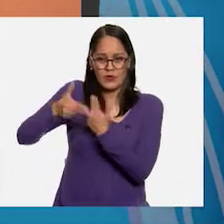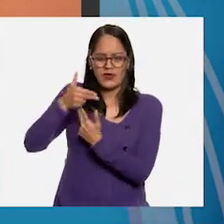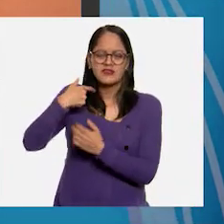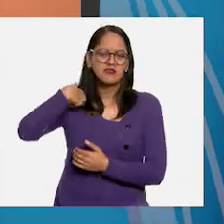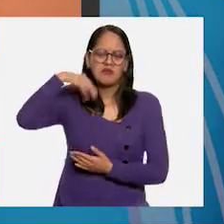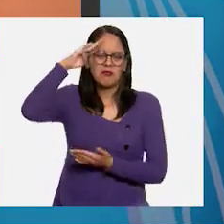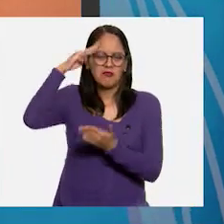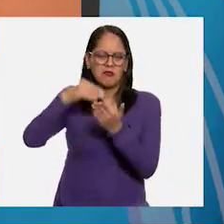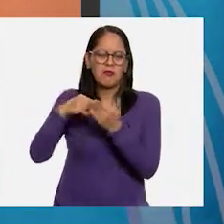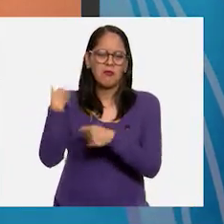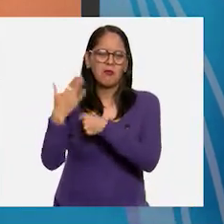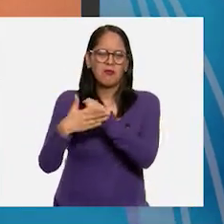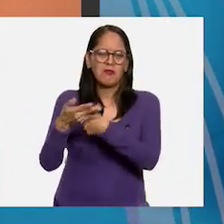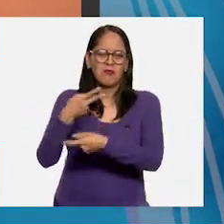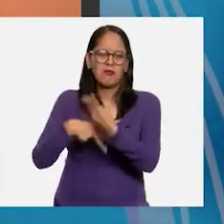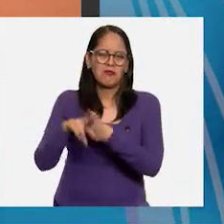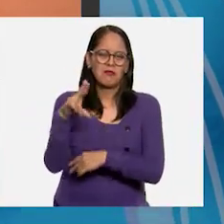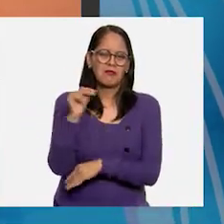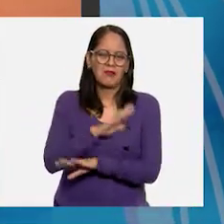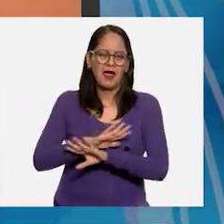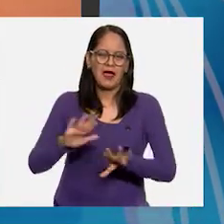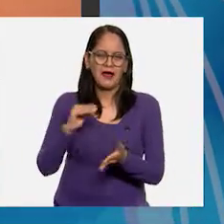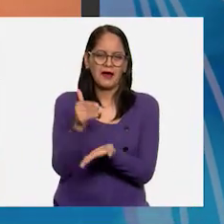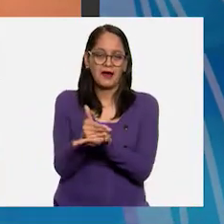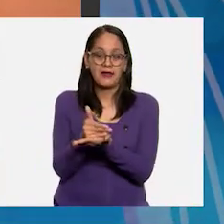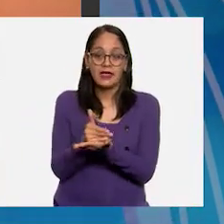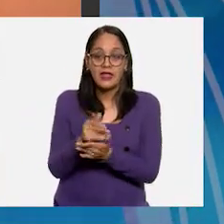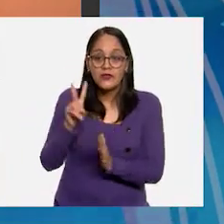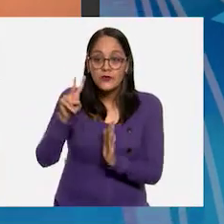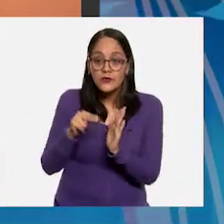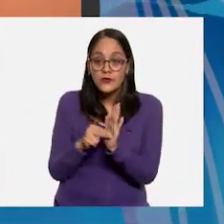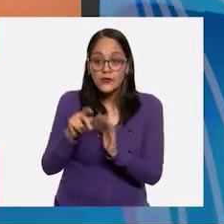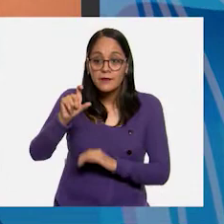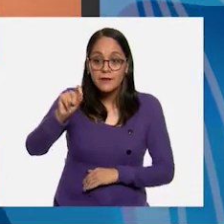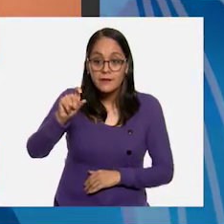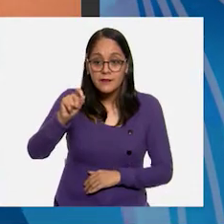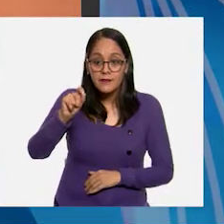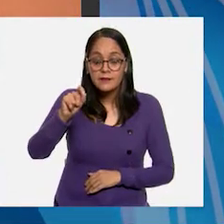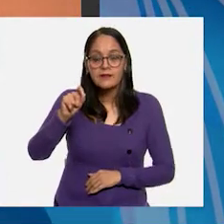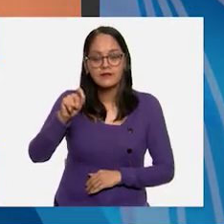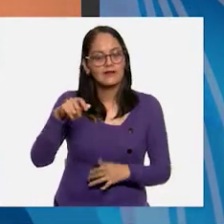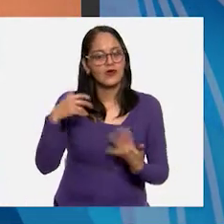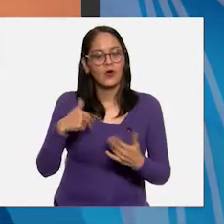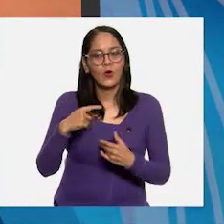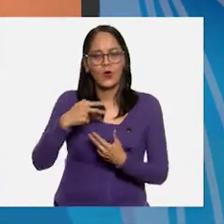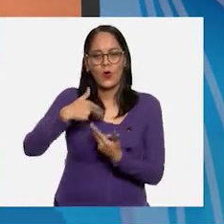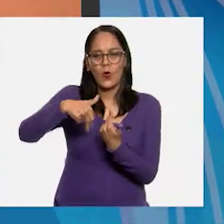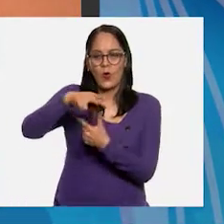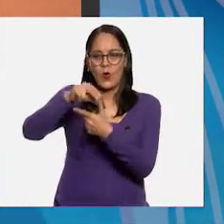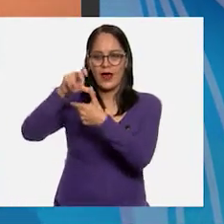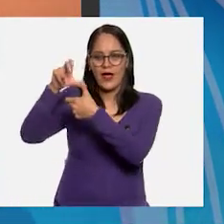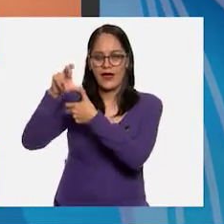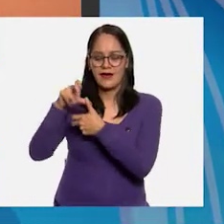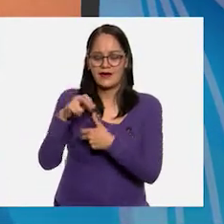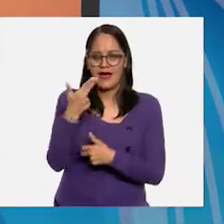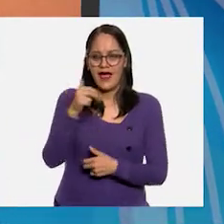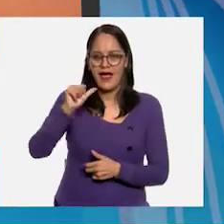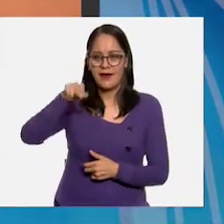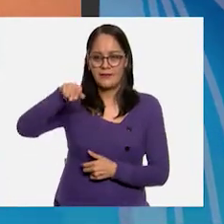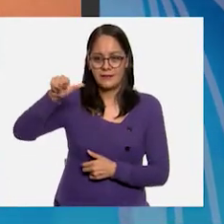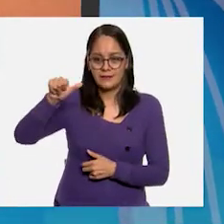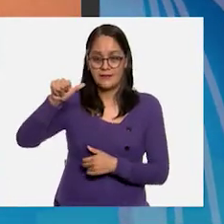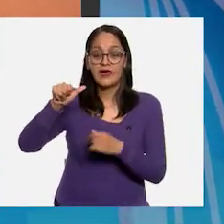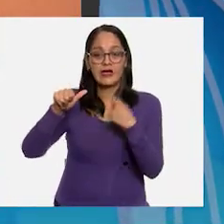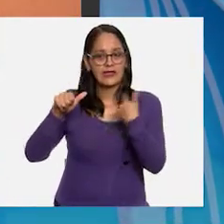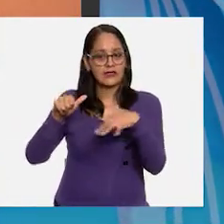iba a pasar. Sin embargo, en el 2020 fue el huracán Hanna, que a todos nos tomó